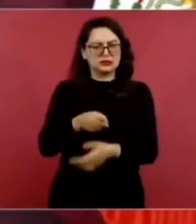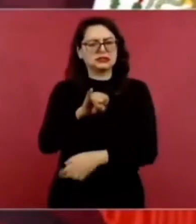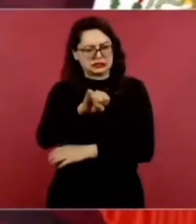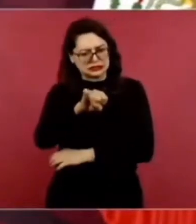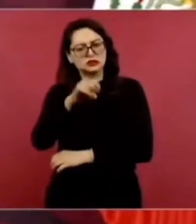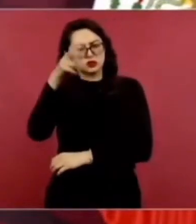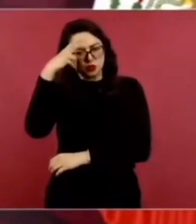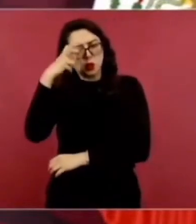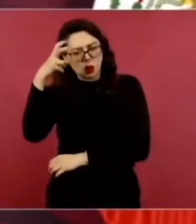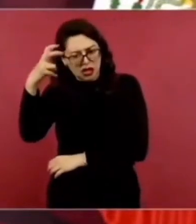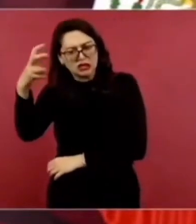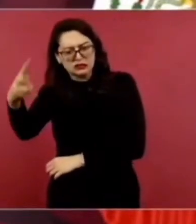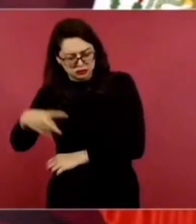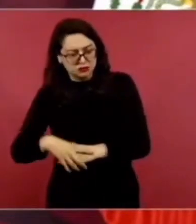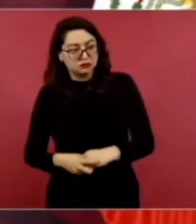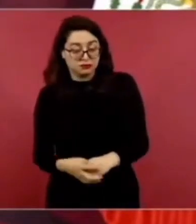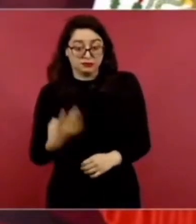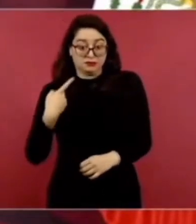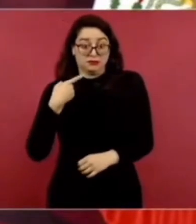caminar.